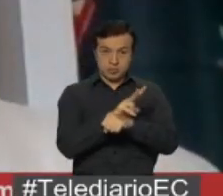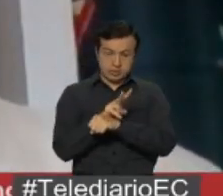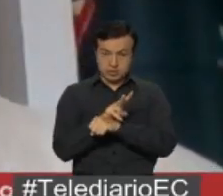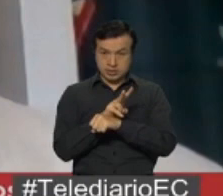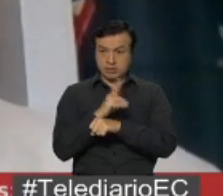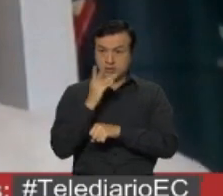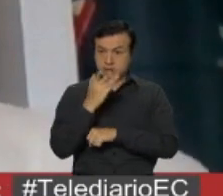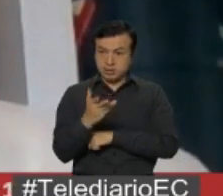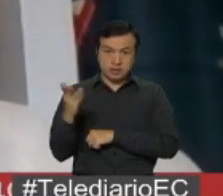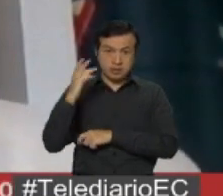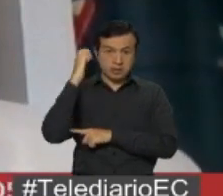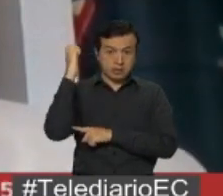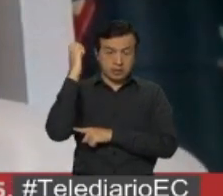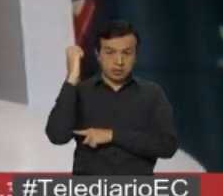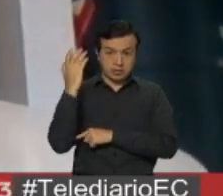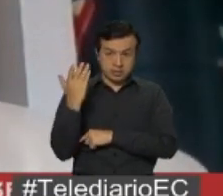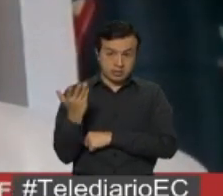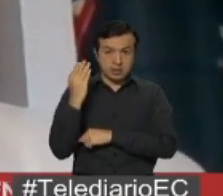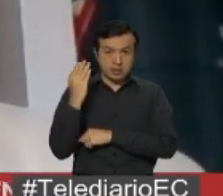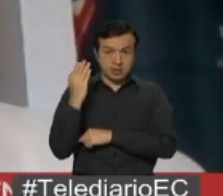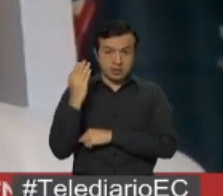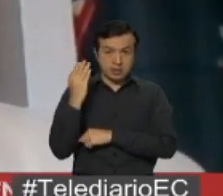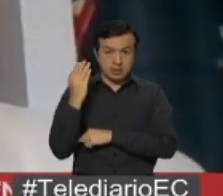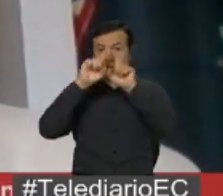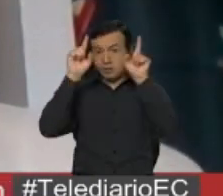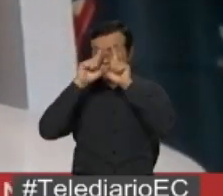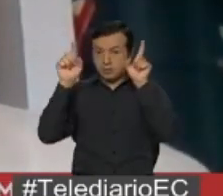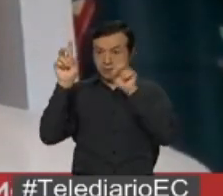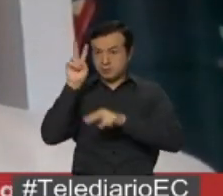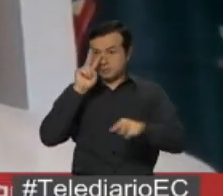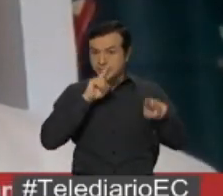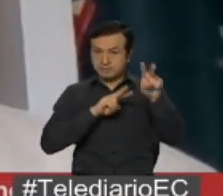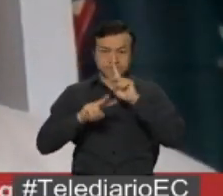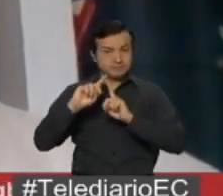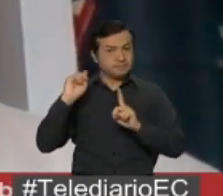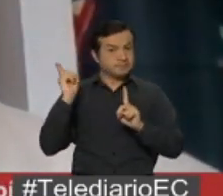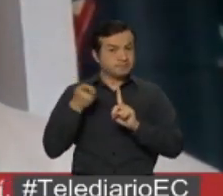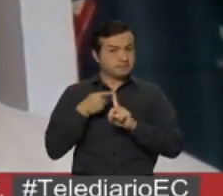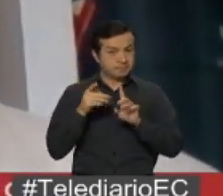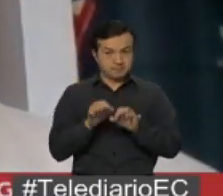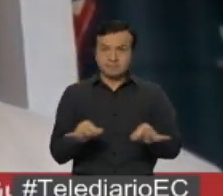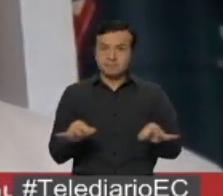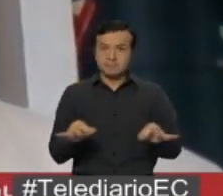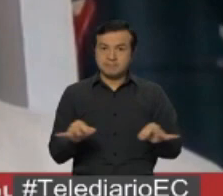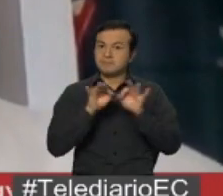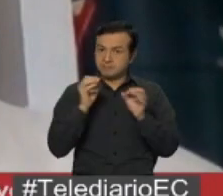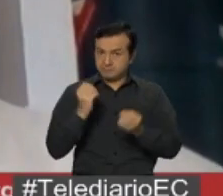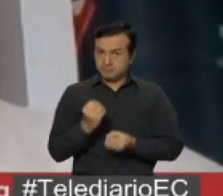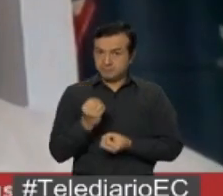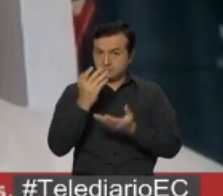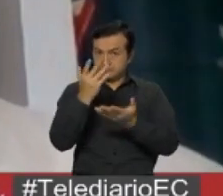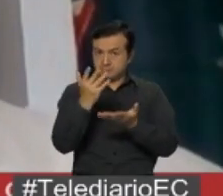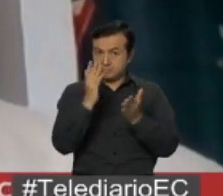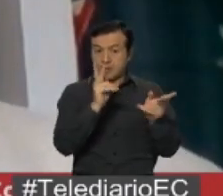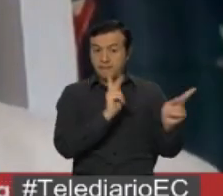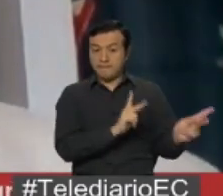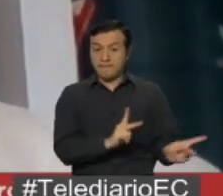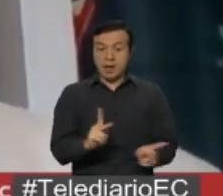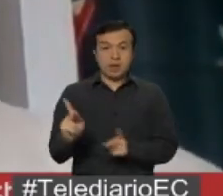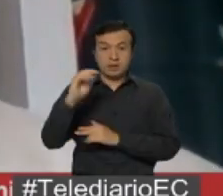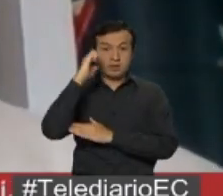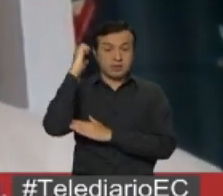a la emergencia con las entidades controladas por favor en primer lugar es importante informar que el plan de